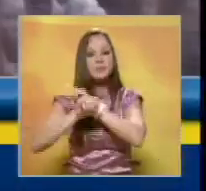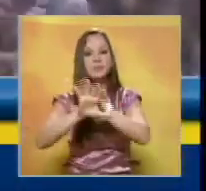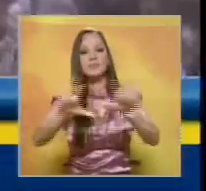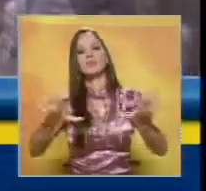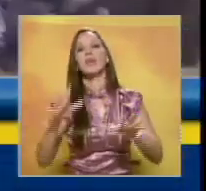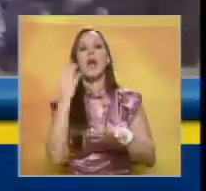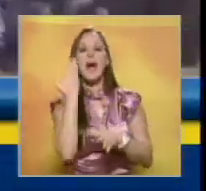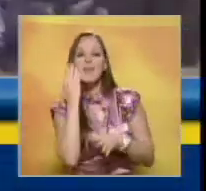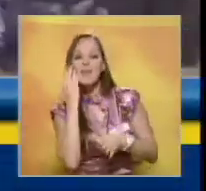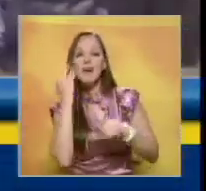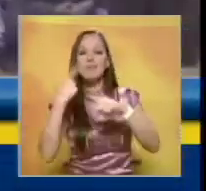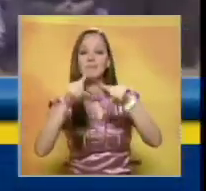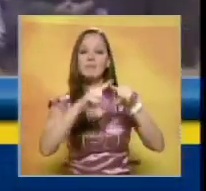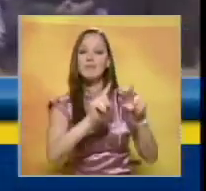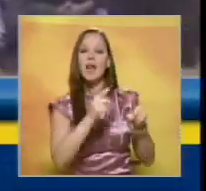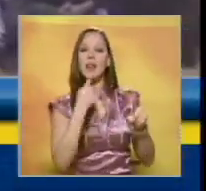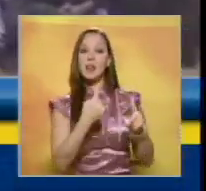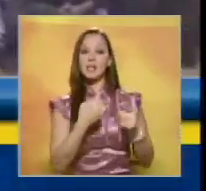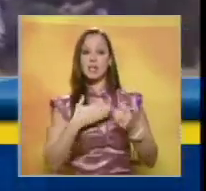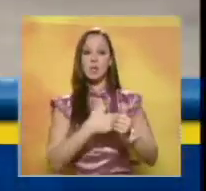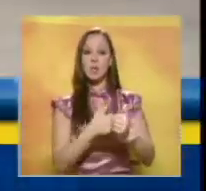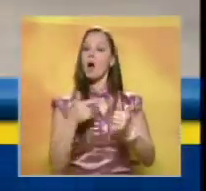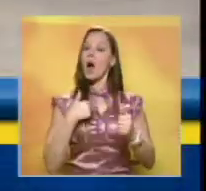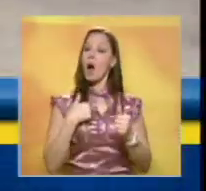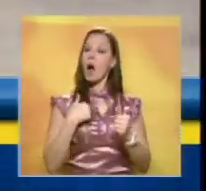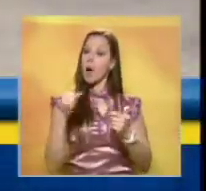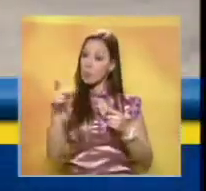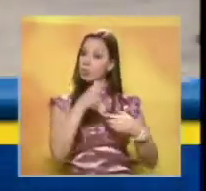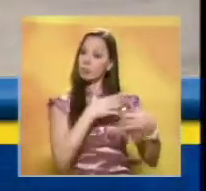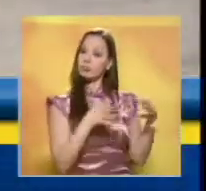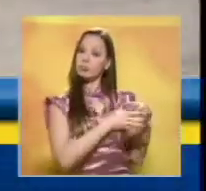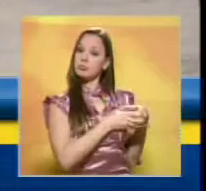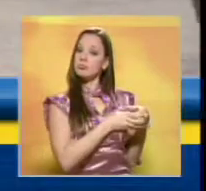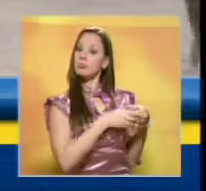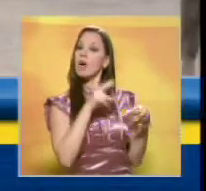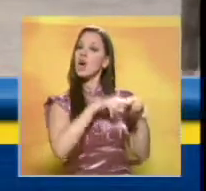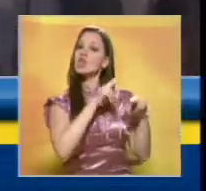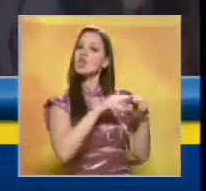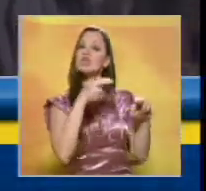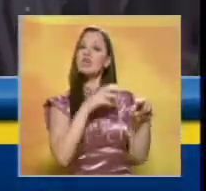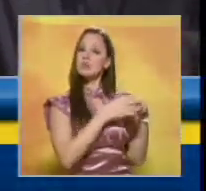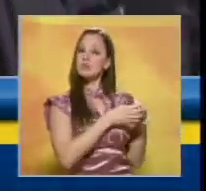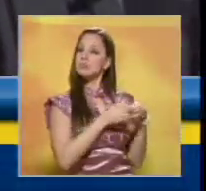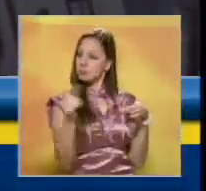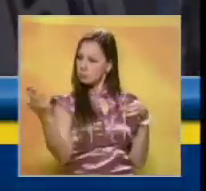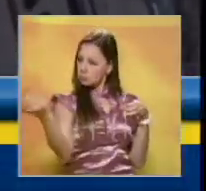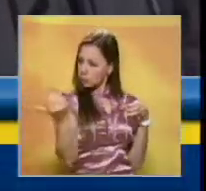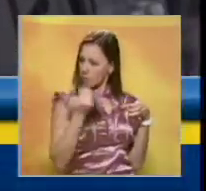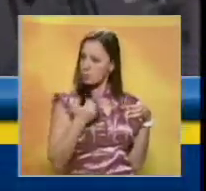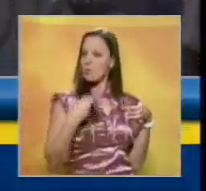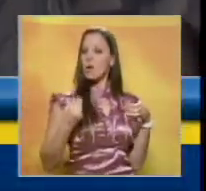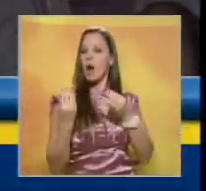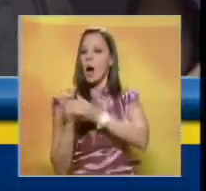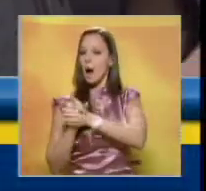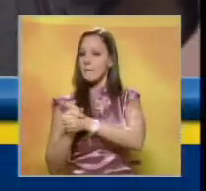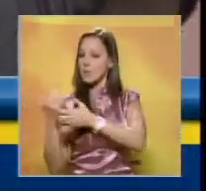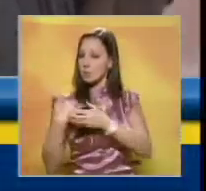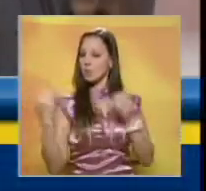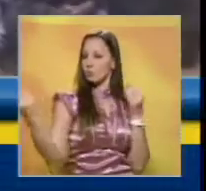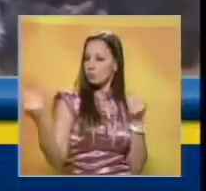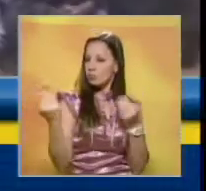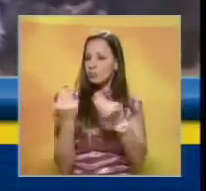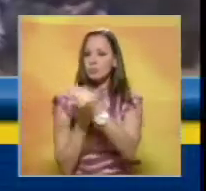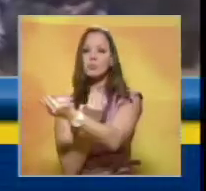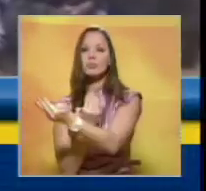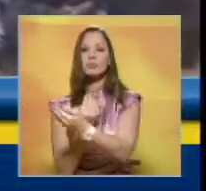de la banda manifestó su intención de negociar el intercambio de las menores a cambio de la puesta en libertad de insurgentes arrestados por las